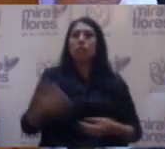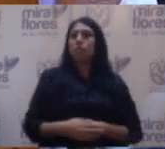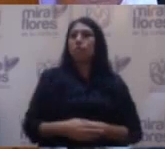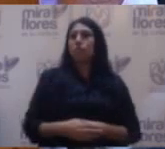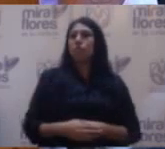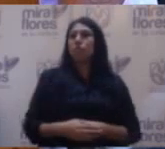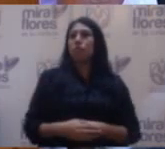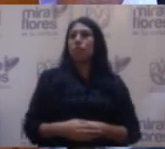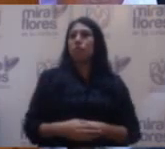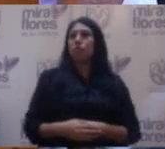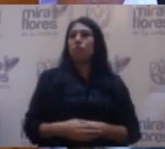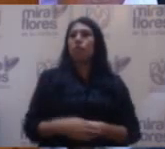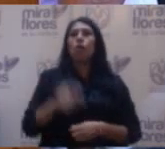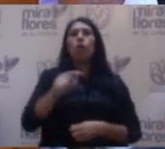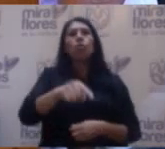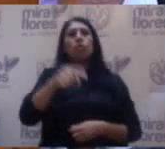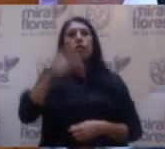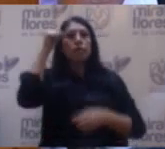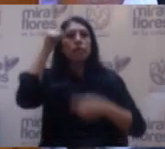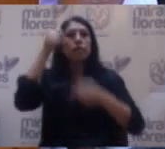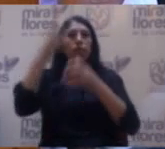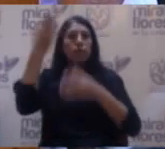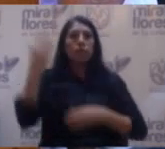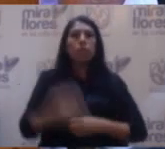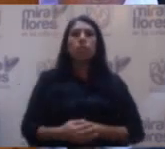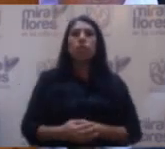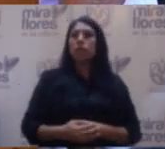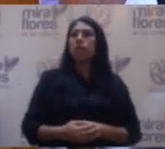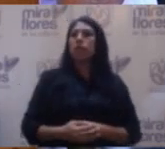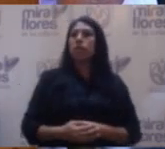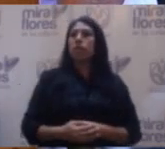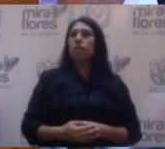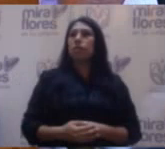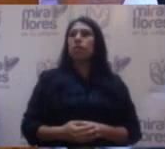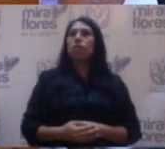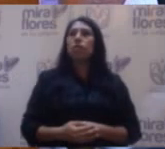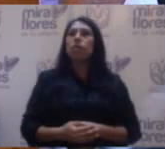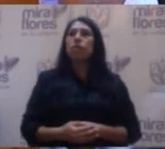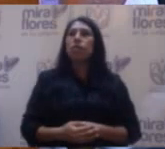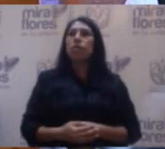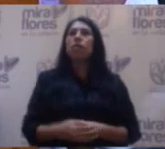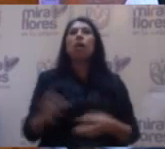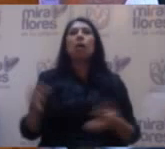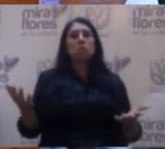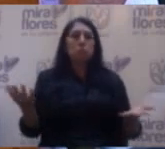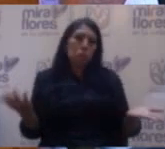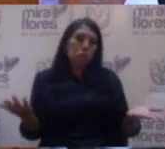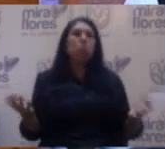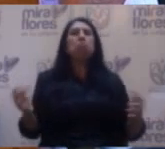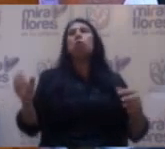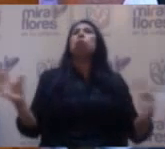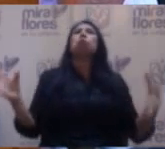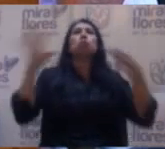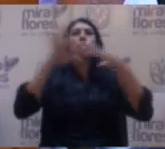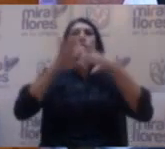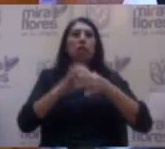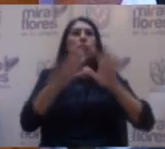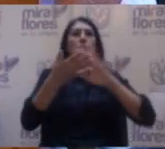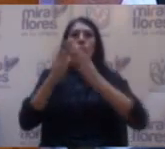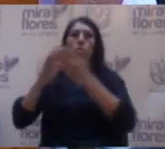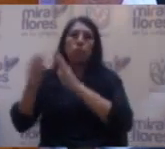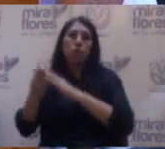Usted recuerda algunas intervenciones mías cuando yo decía, claro, nos hermanamos con los pueblos porque queremos llegar a los